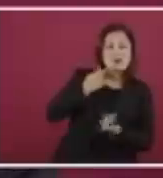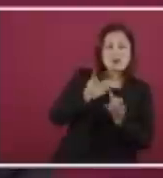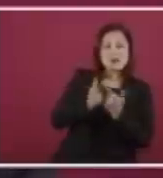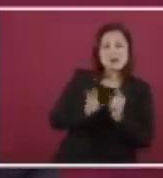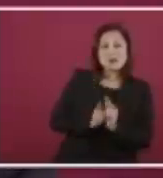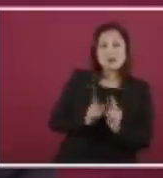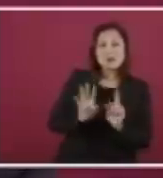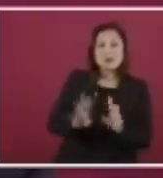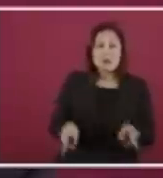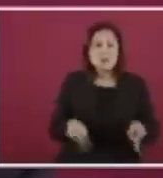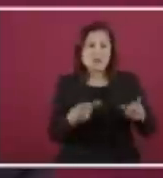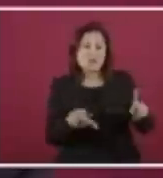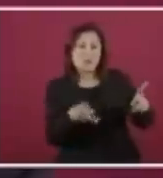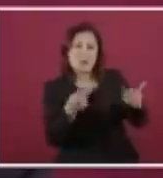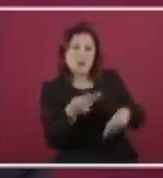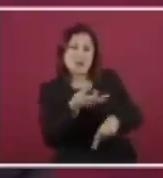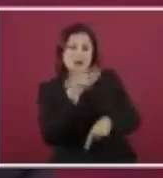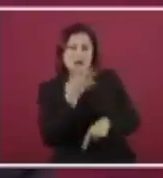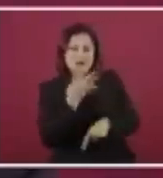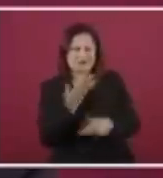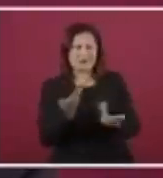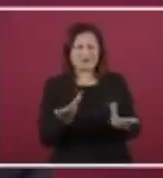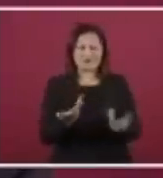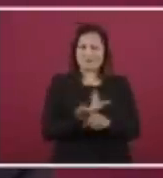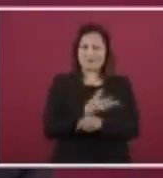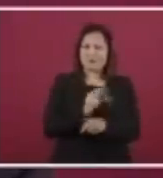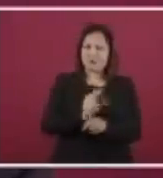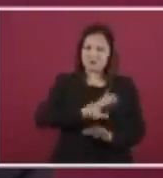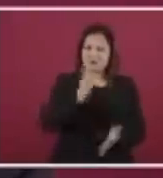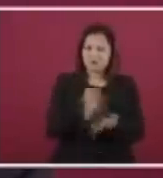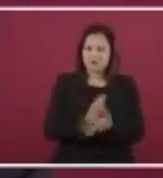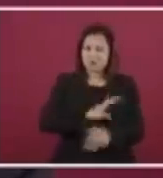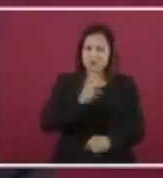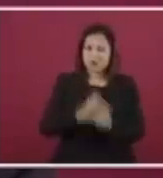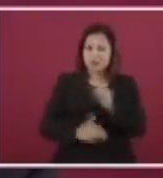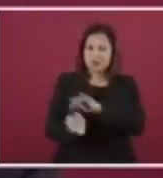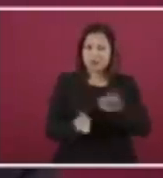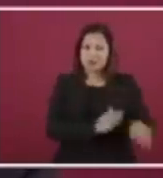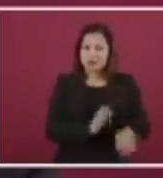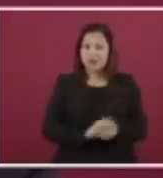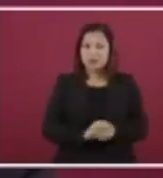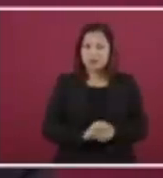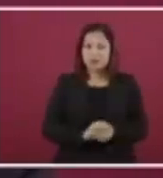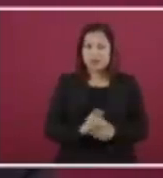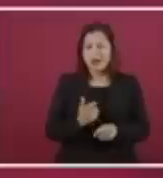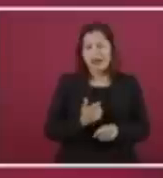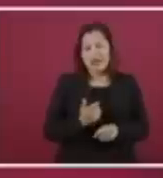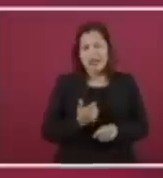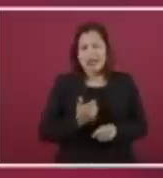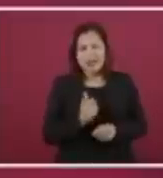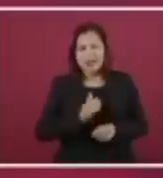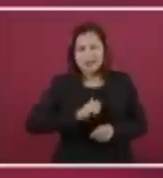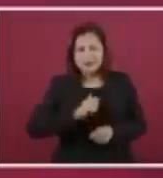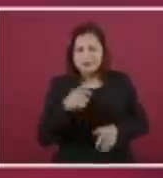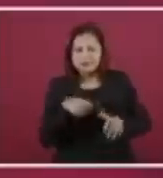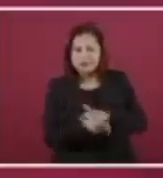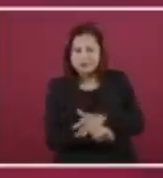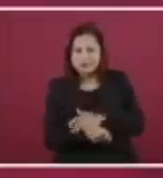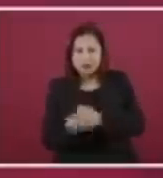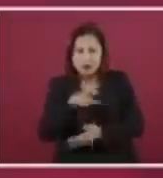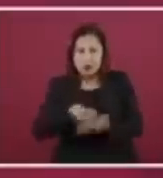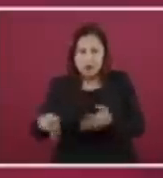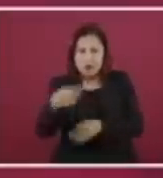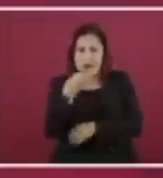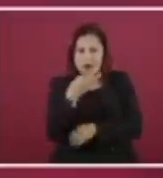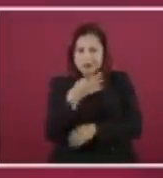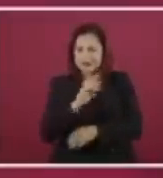ya no va a haber sobornos en la compra de medicamentos,